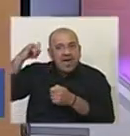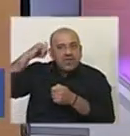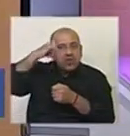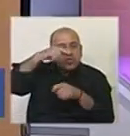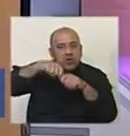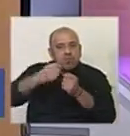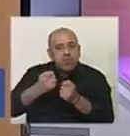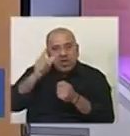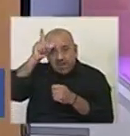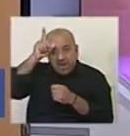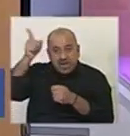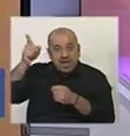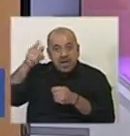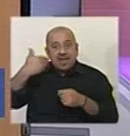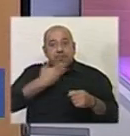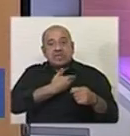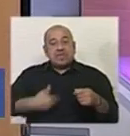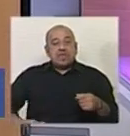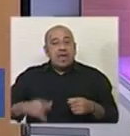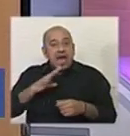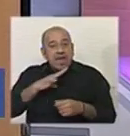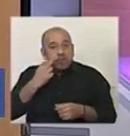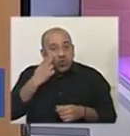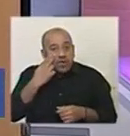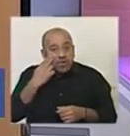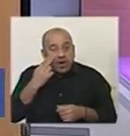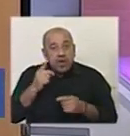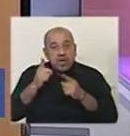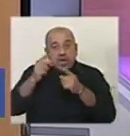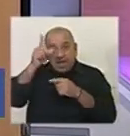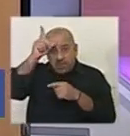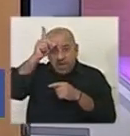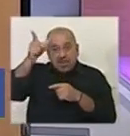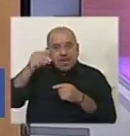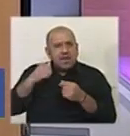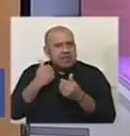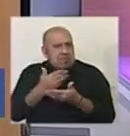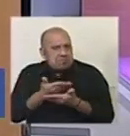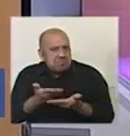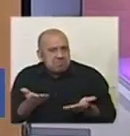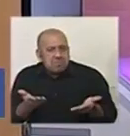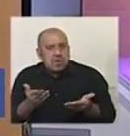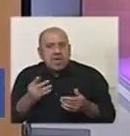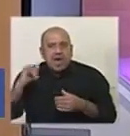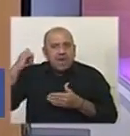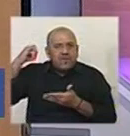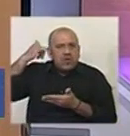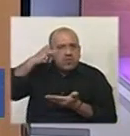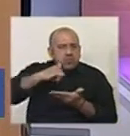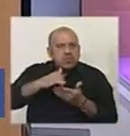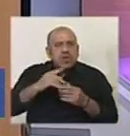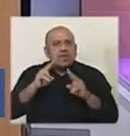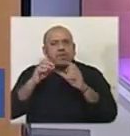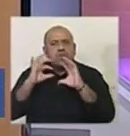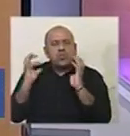Es decir, hay un problema hasta en países con la solidez de Alemania de mostrarse capaces de responder a estos dilemas del